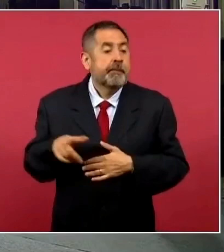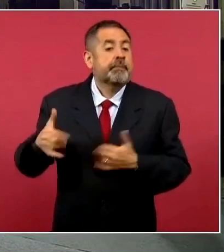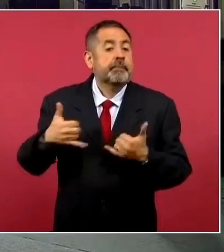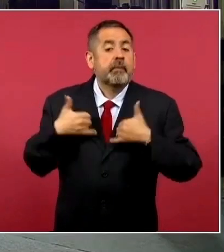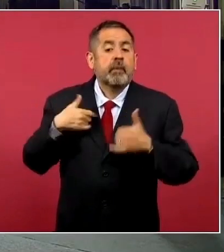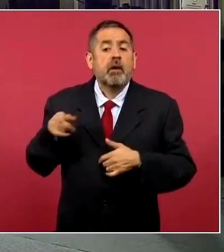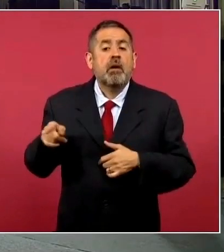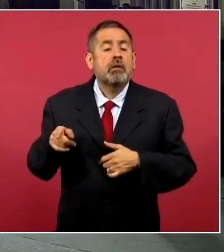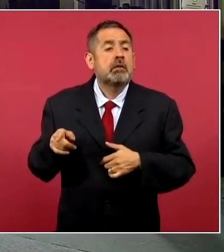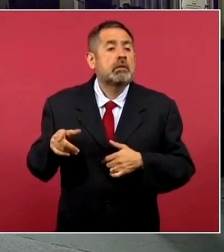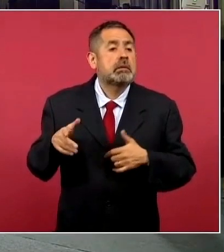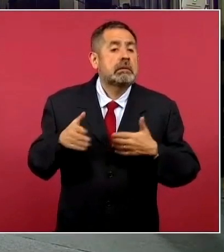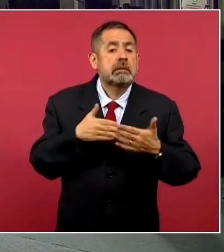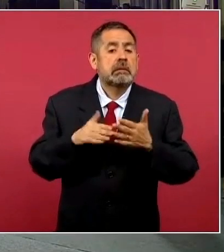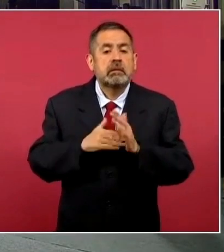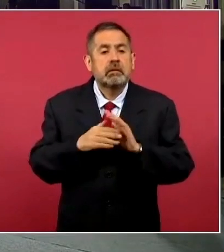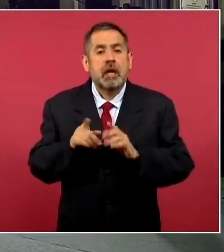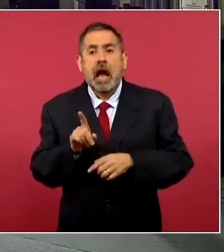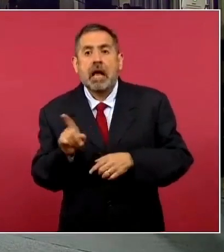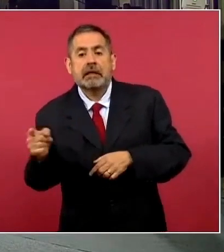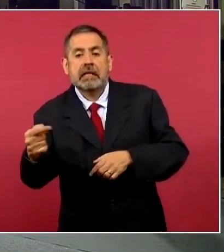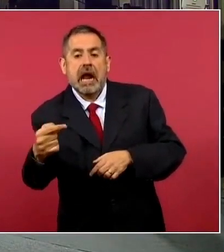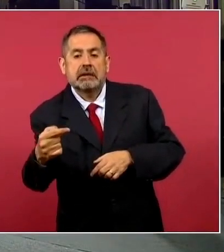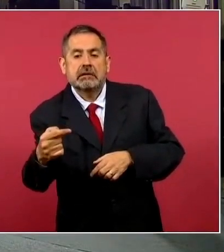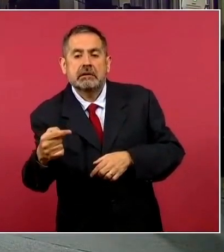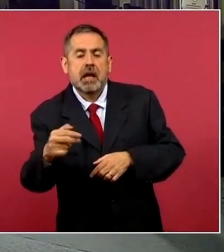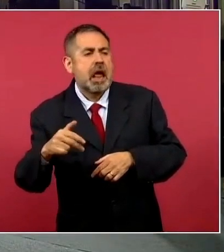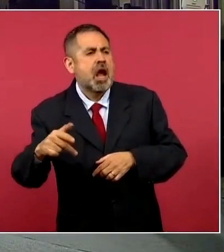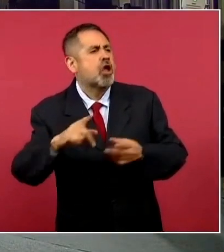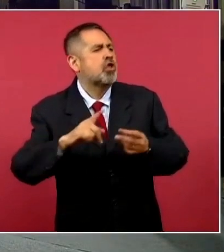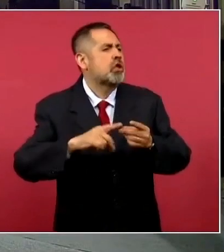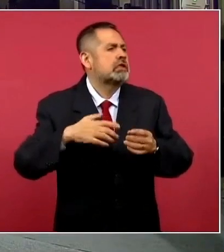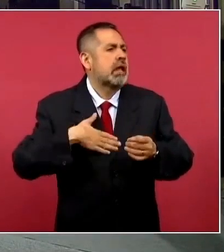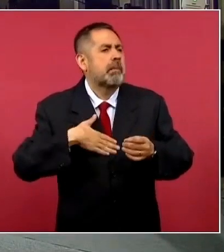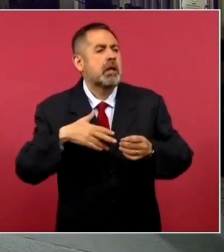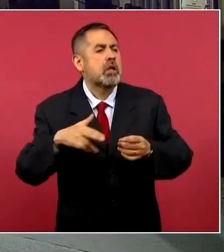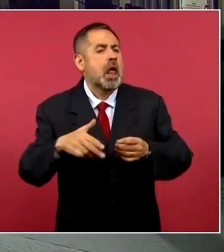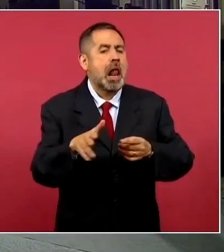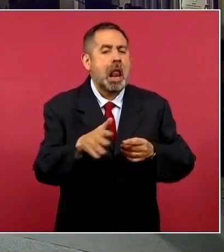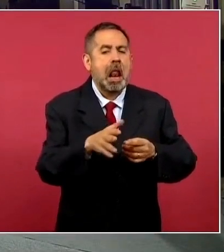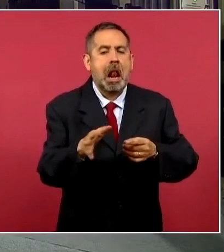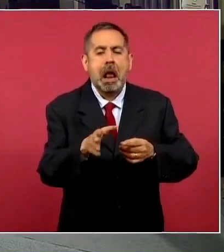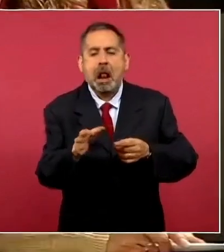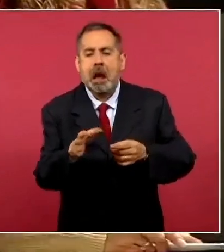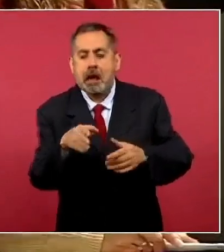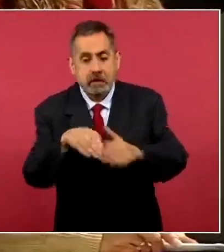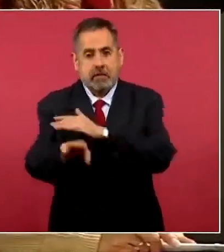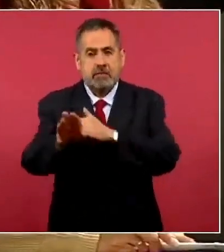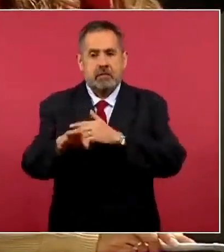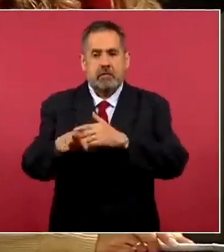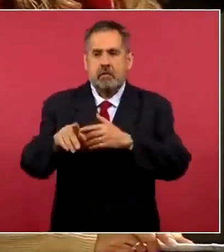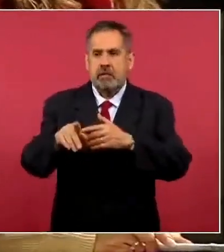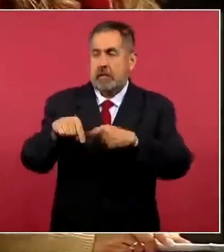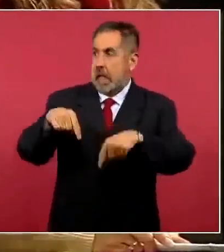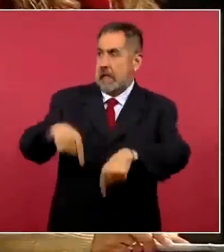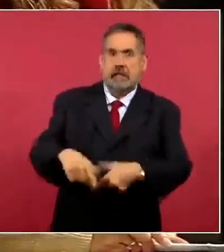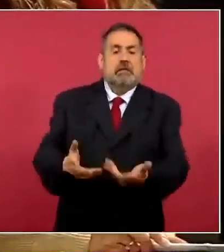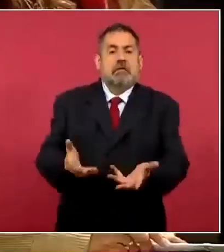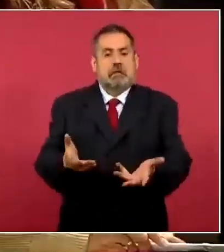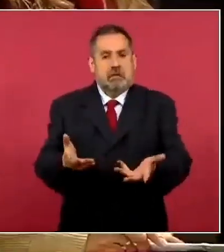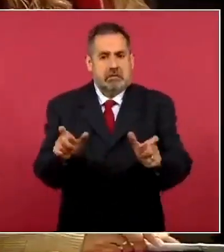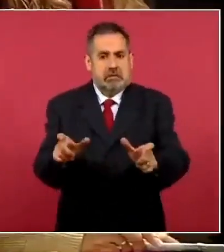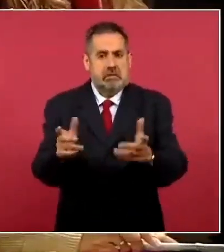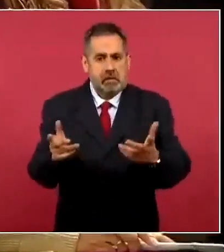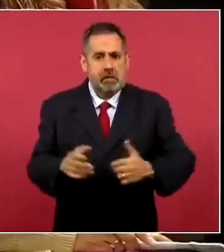entró por atención ciudadana, preguntó creo que dónde está el baño, llegó hasta acá y dónde está Hacienda y se metió.